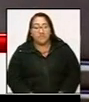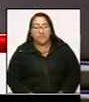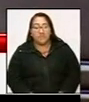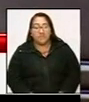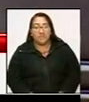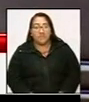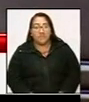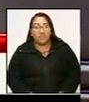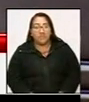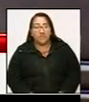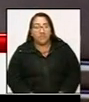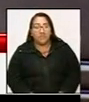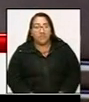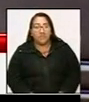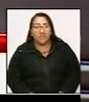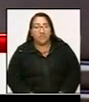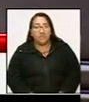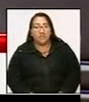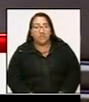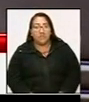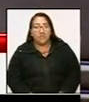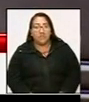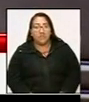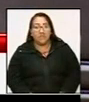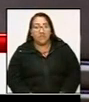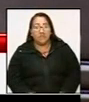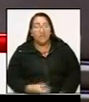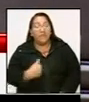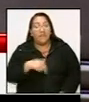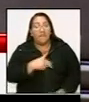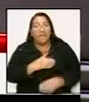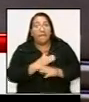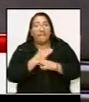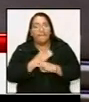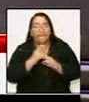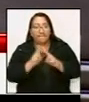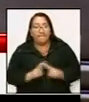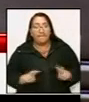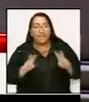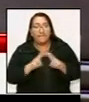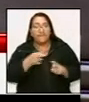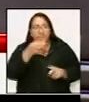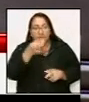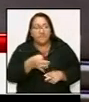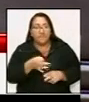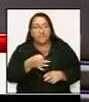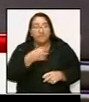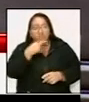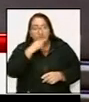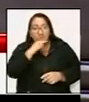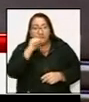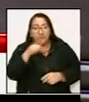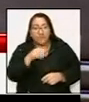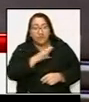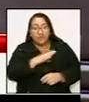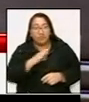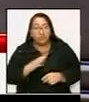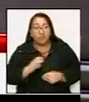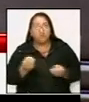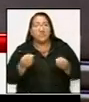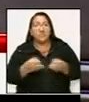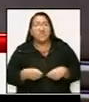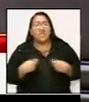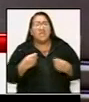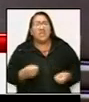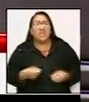Presidente, nosotros tenemos que defender el valor verdadero de la mujer. Este gobierno viene